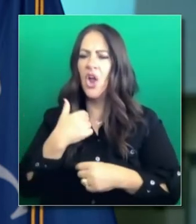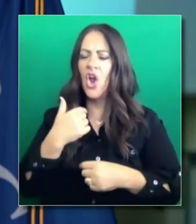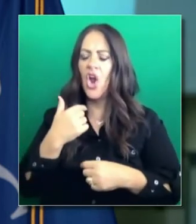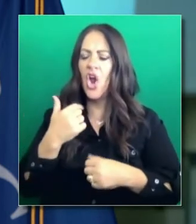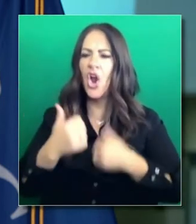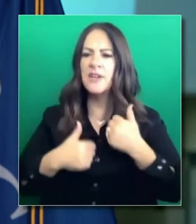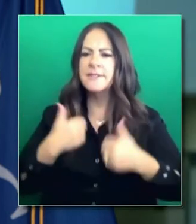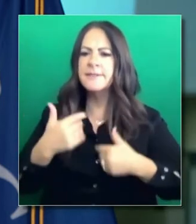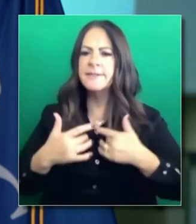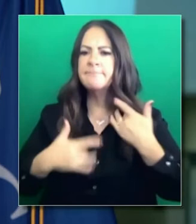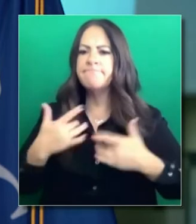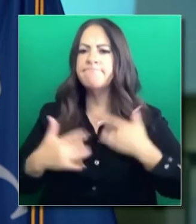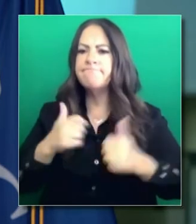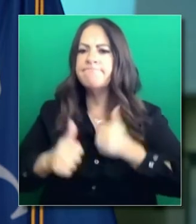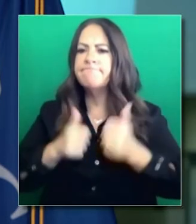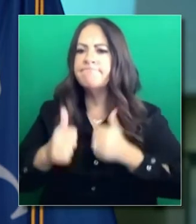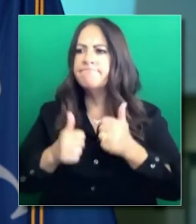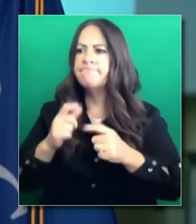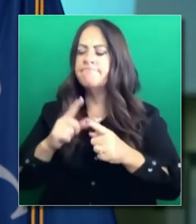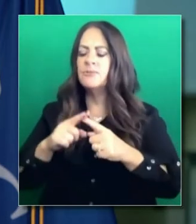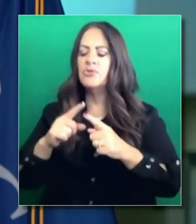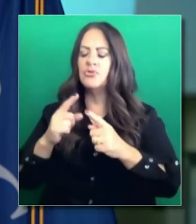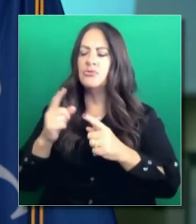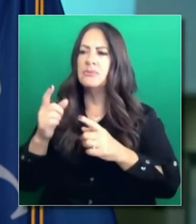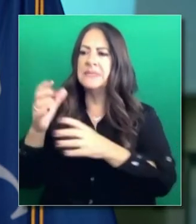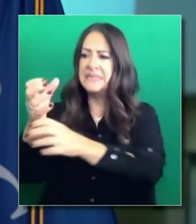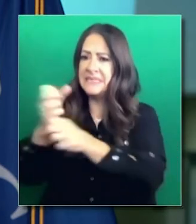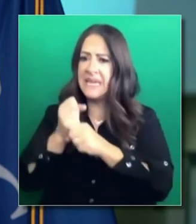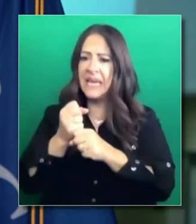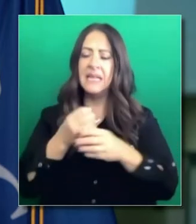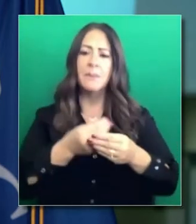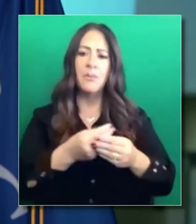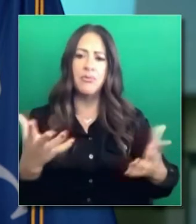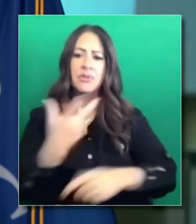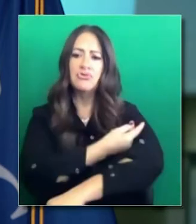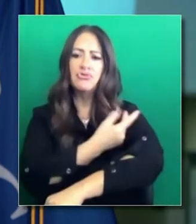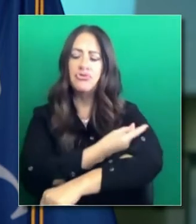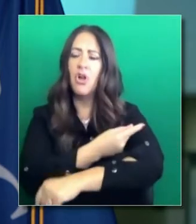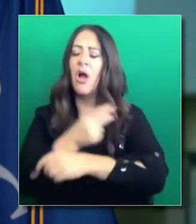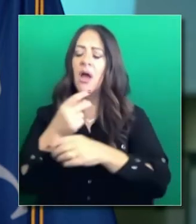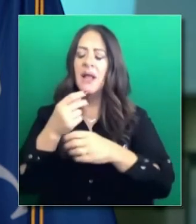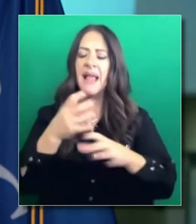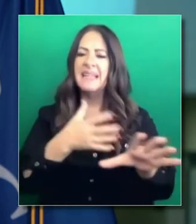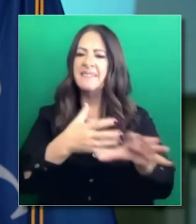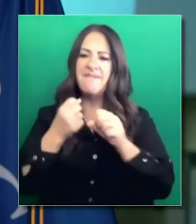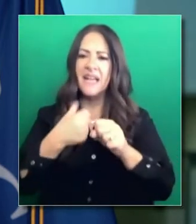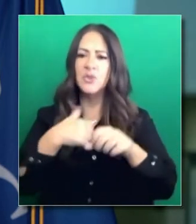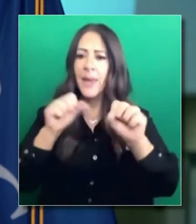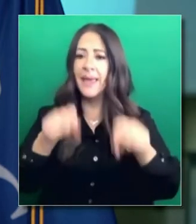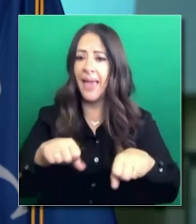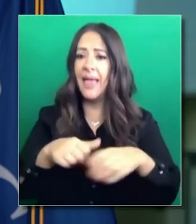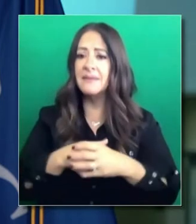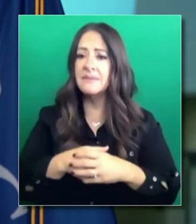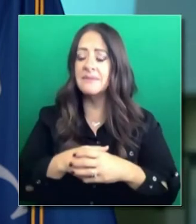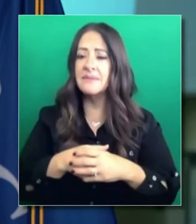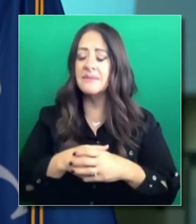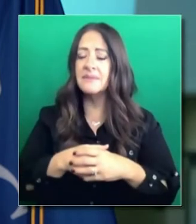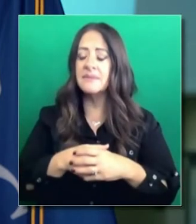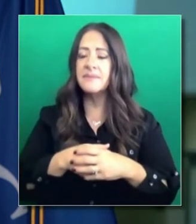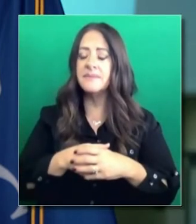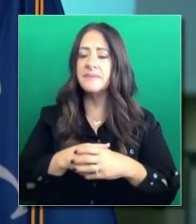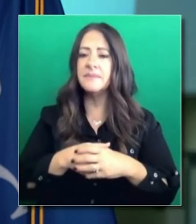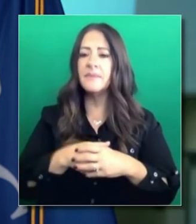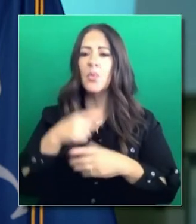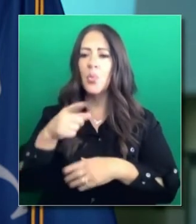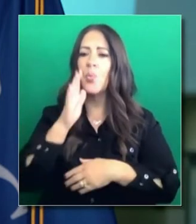muchas ansias de ver que se administren las vacunas. Más de 300,000 ya fueron administradas. Tenemos que